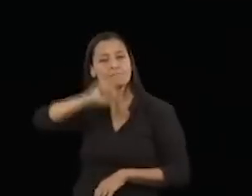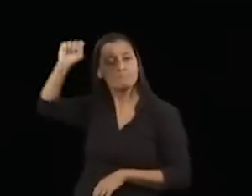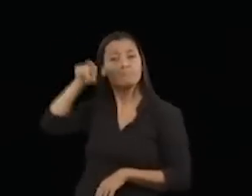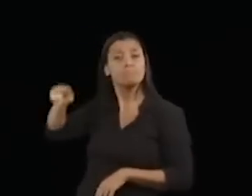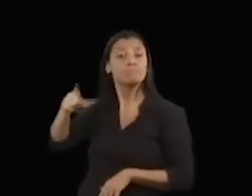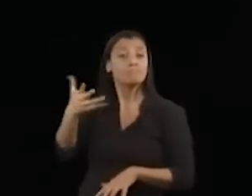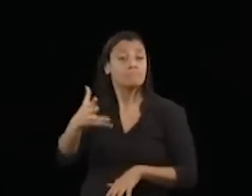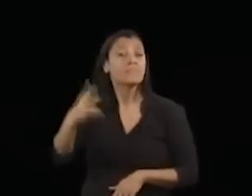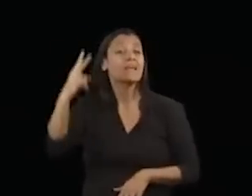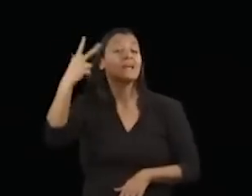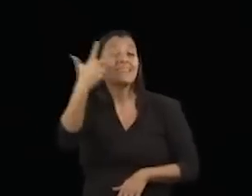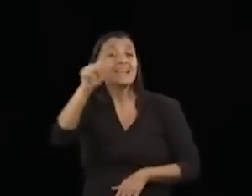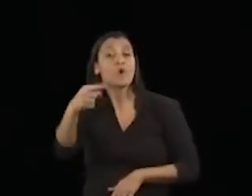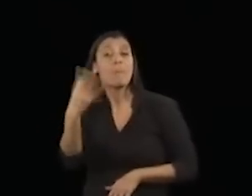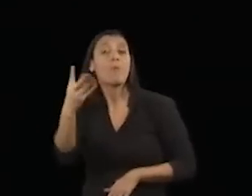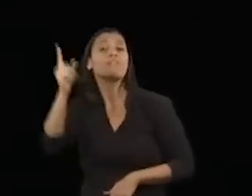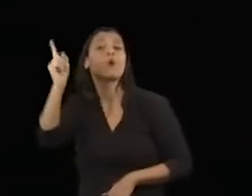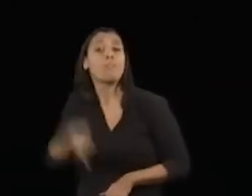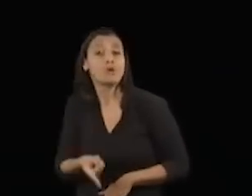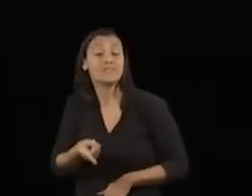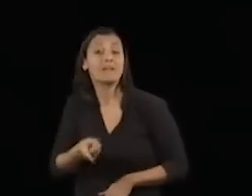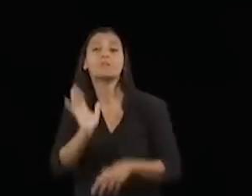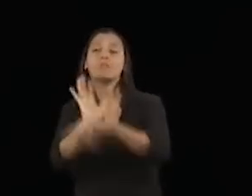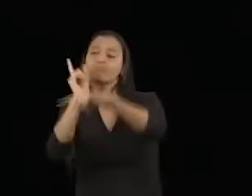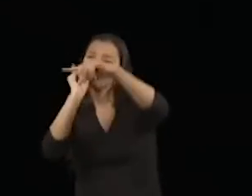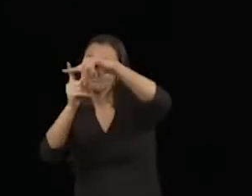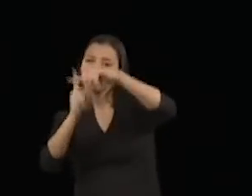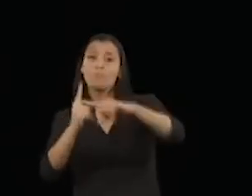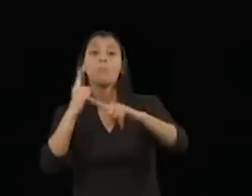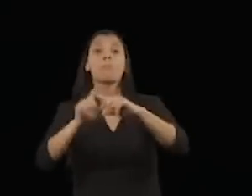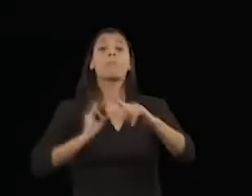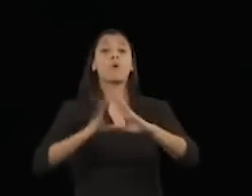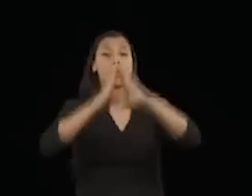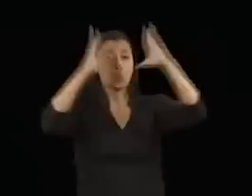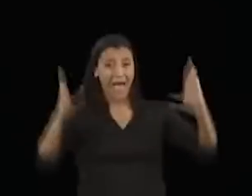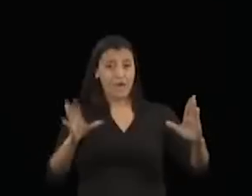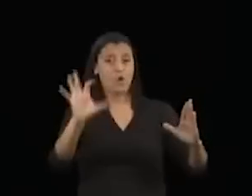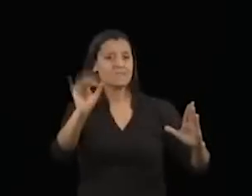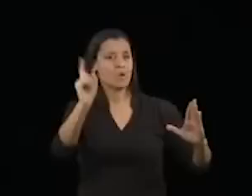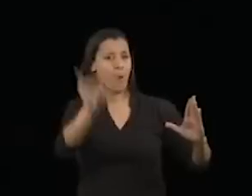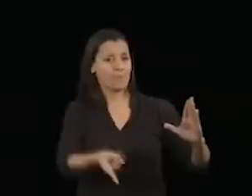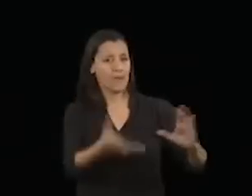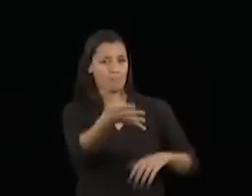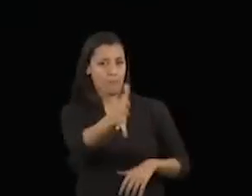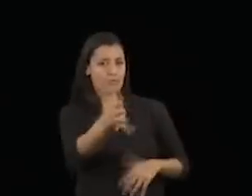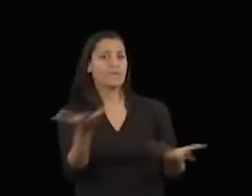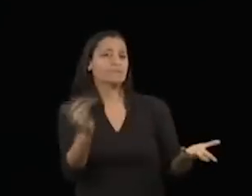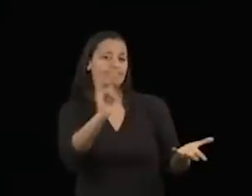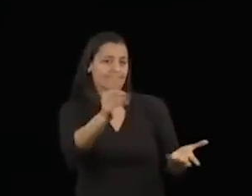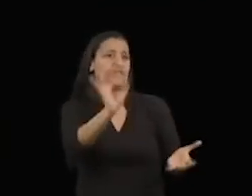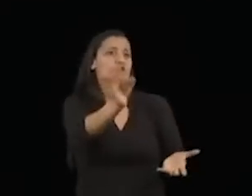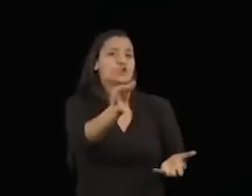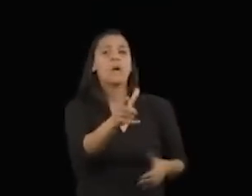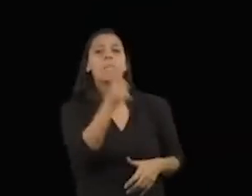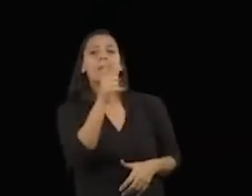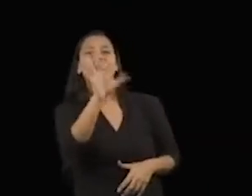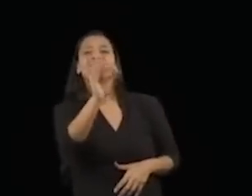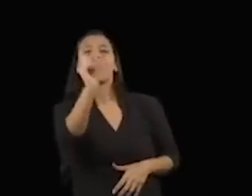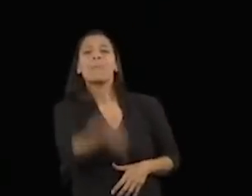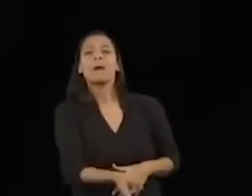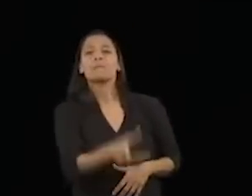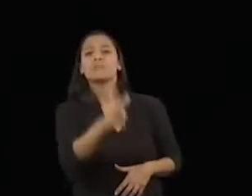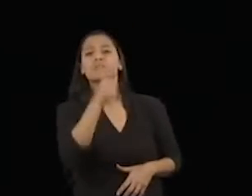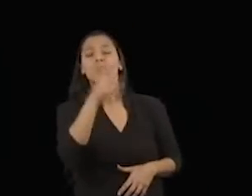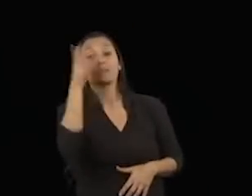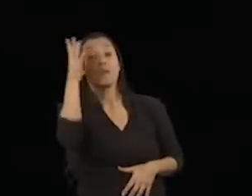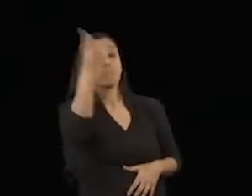del 3,4%, eso anualizado les da casi 50%. Sí, entiendo que 50% es un espanto, pero